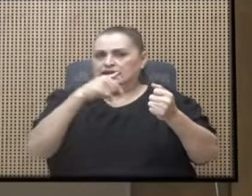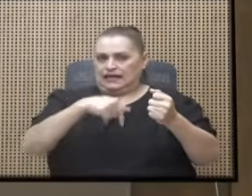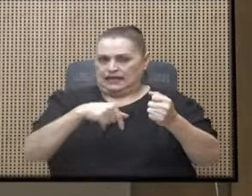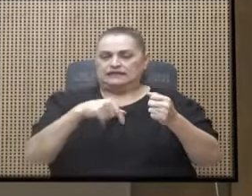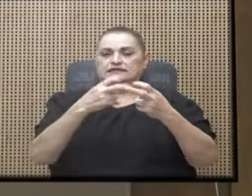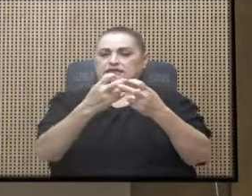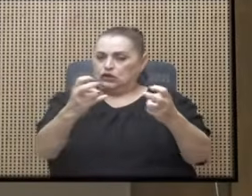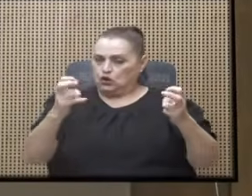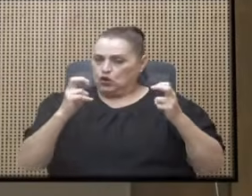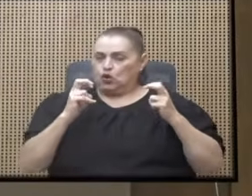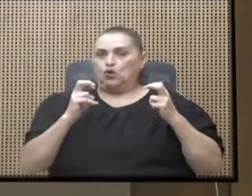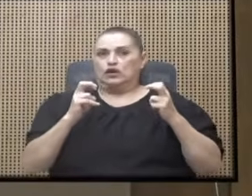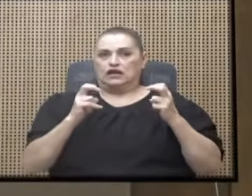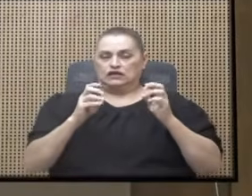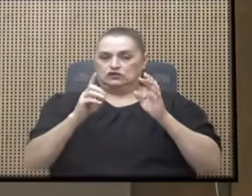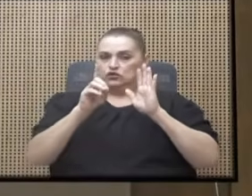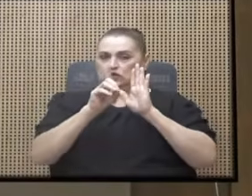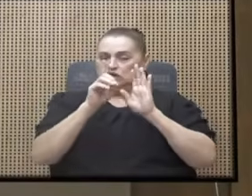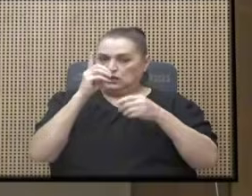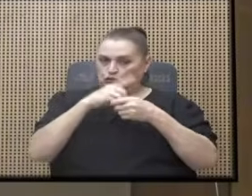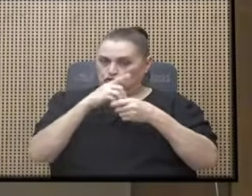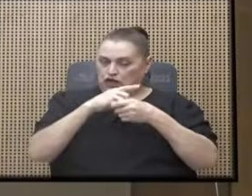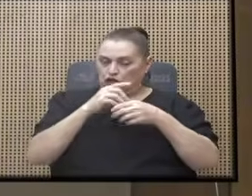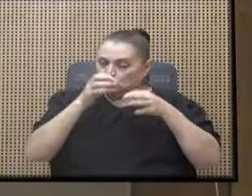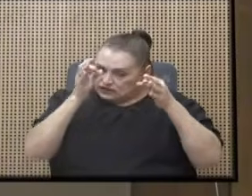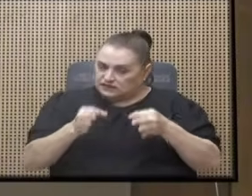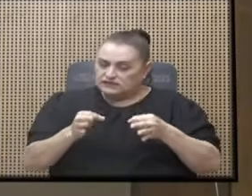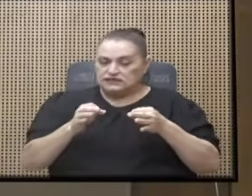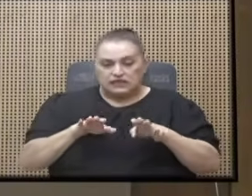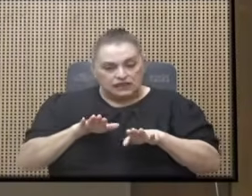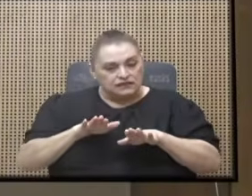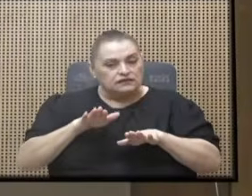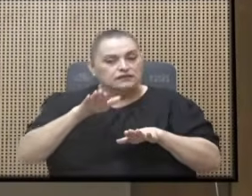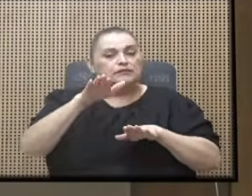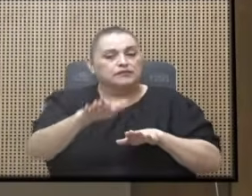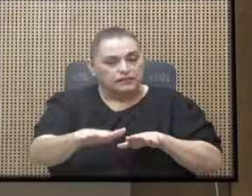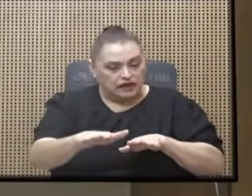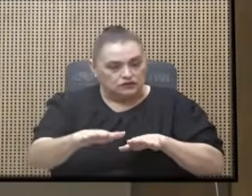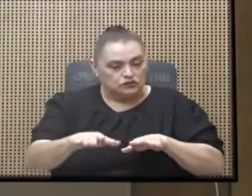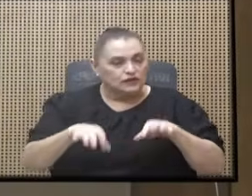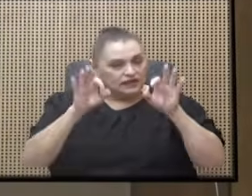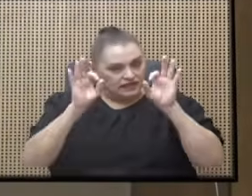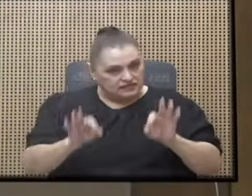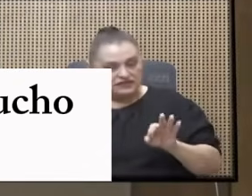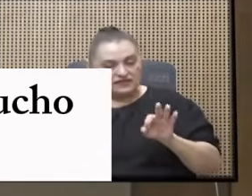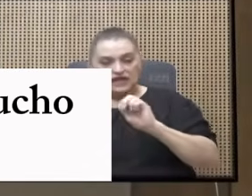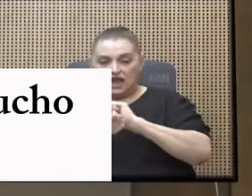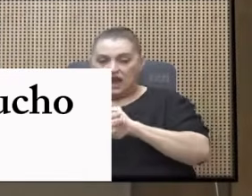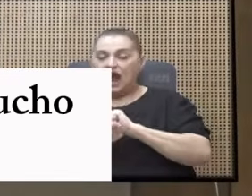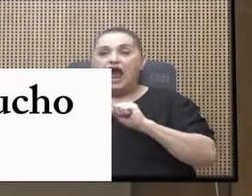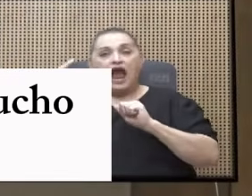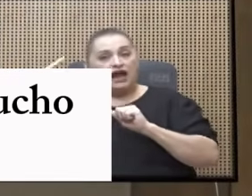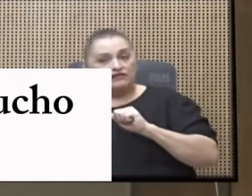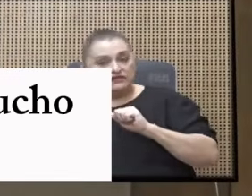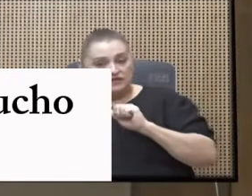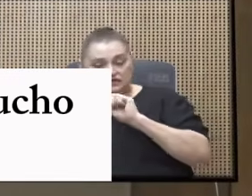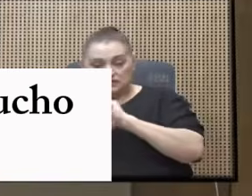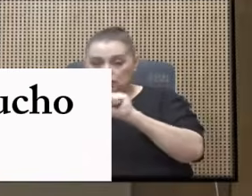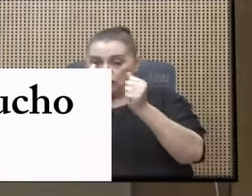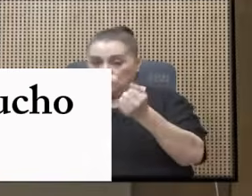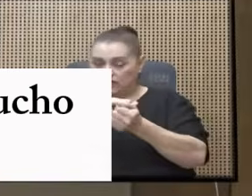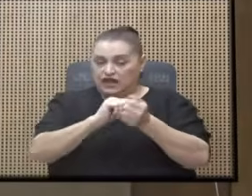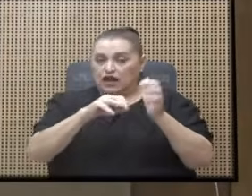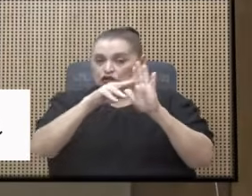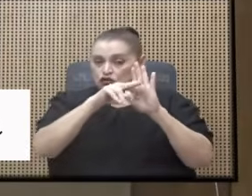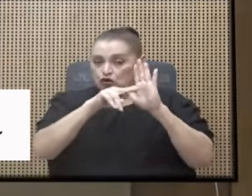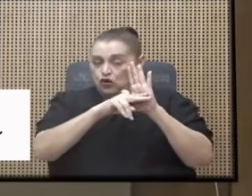Congreso que decide dar el paso, decide arriesgarse a modificar una norma constitucional que durante